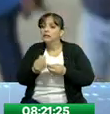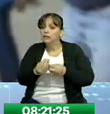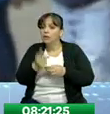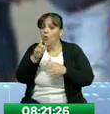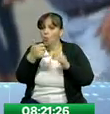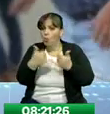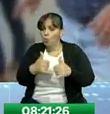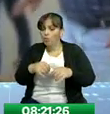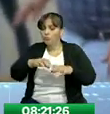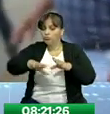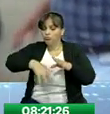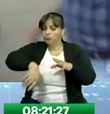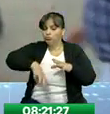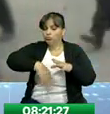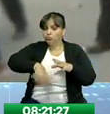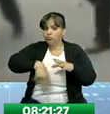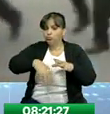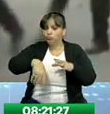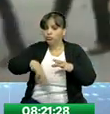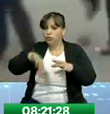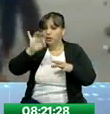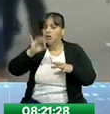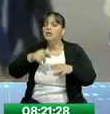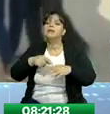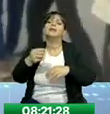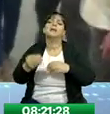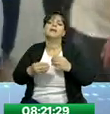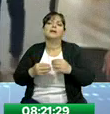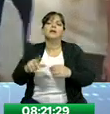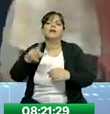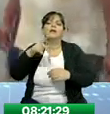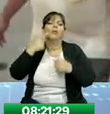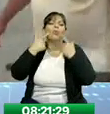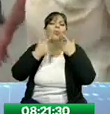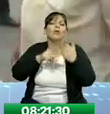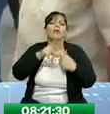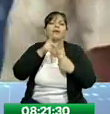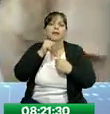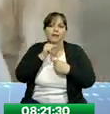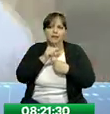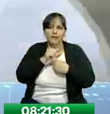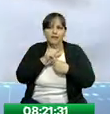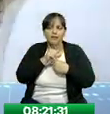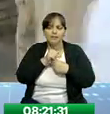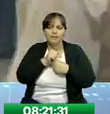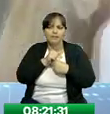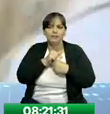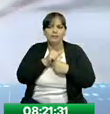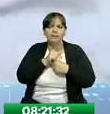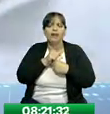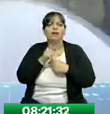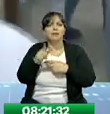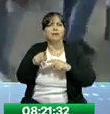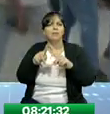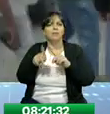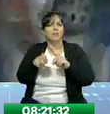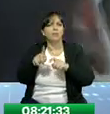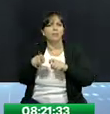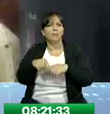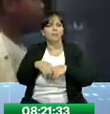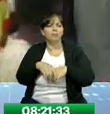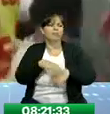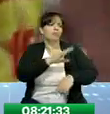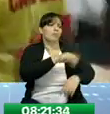con lo prometido y qué garantías había aunque garantías eran esos permisos sino que